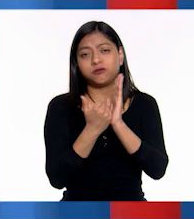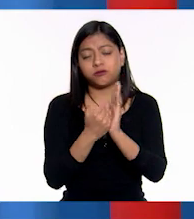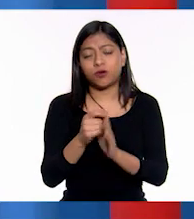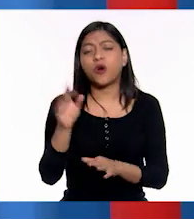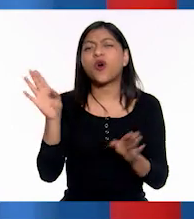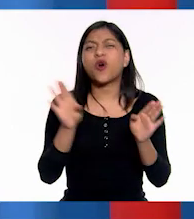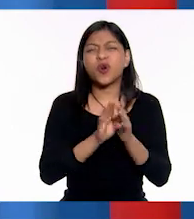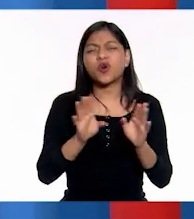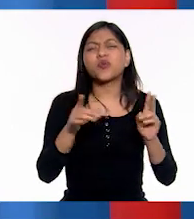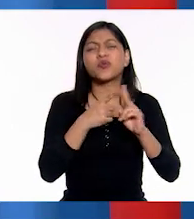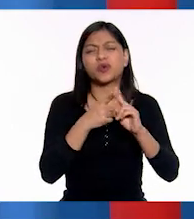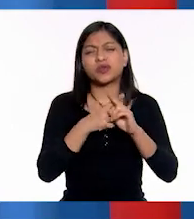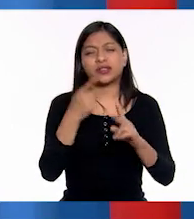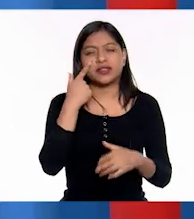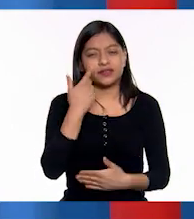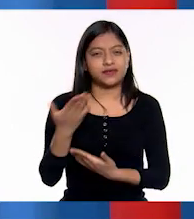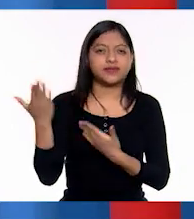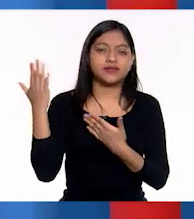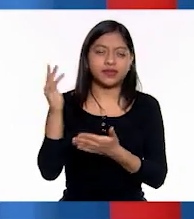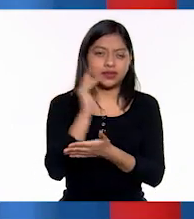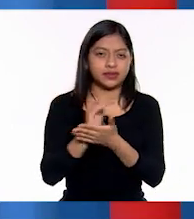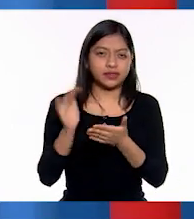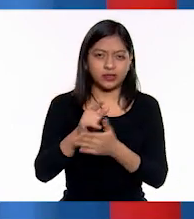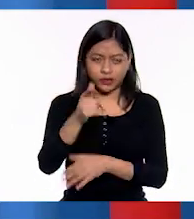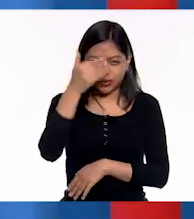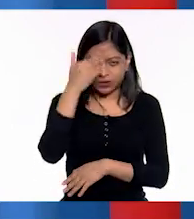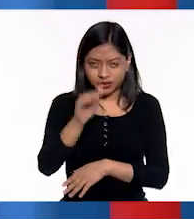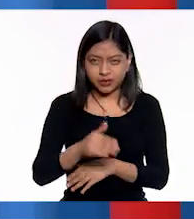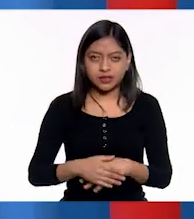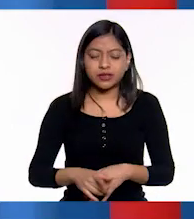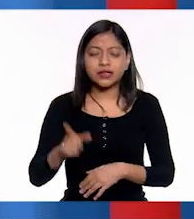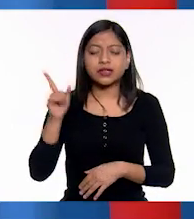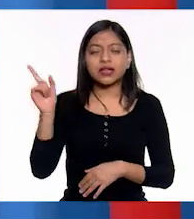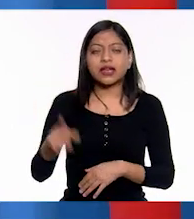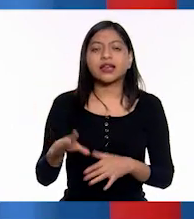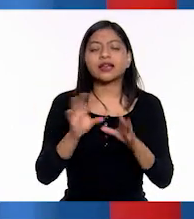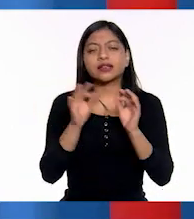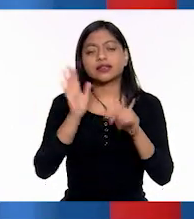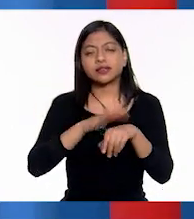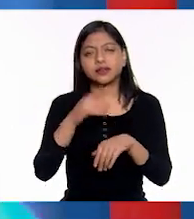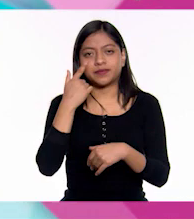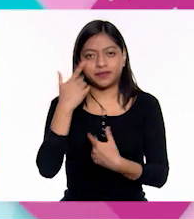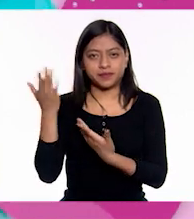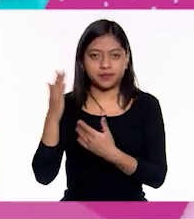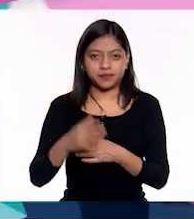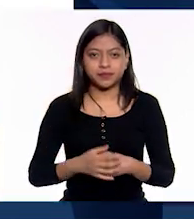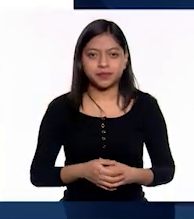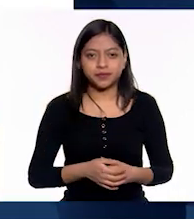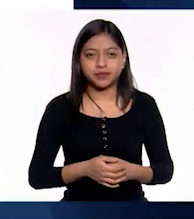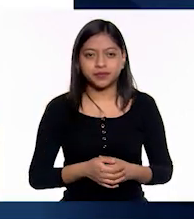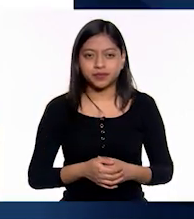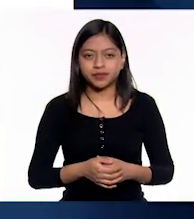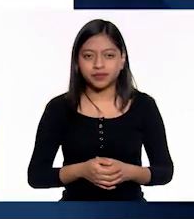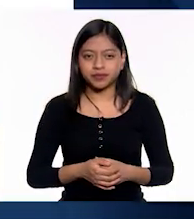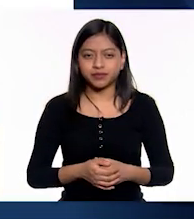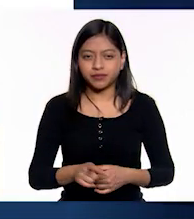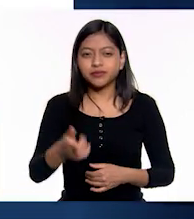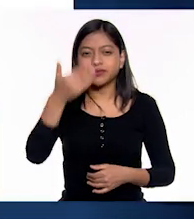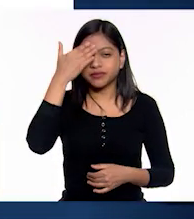kilowatts. Vamos a leer el siguiente ¿Sabías qué?, donde se nos explica un poco más acerca de eso.